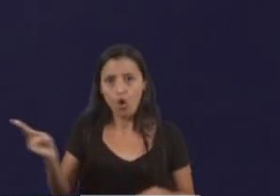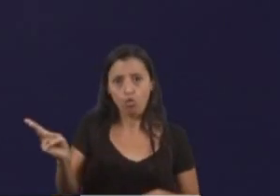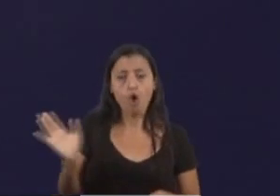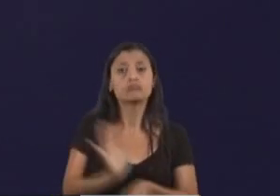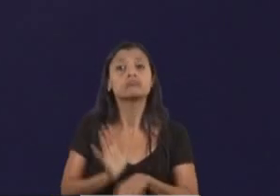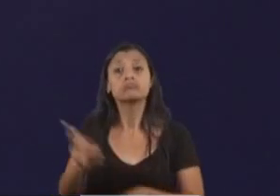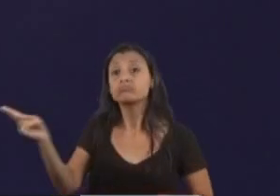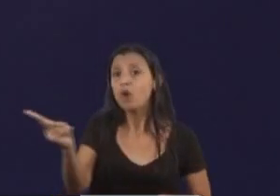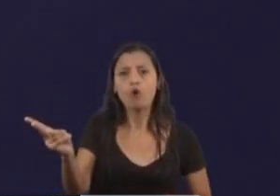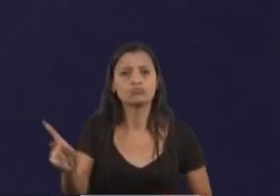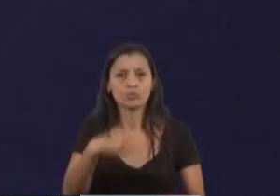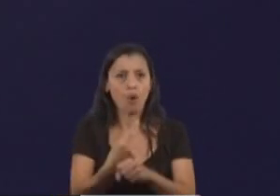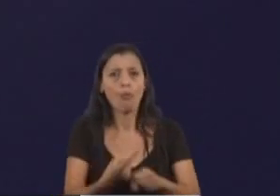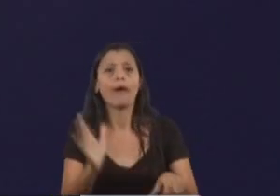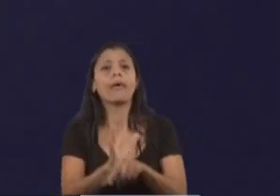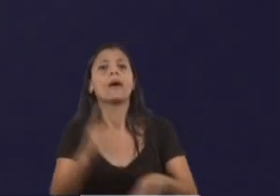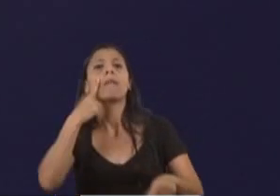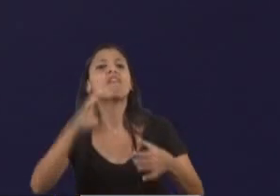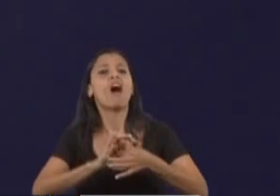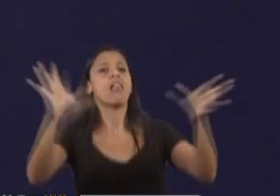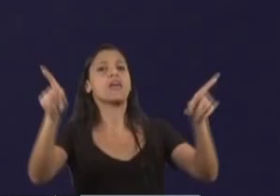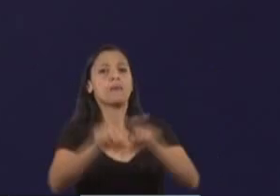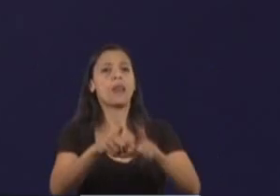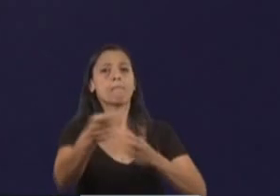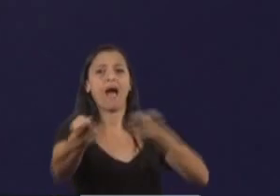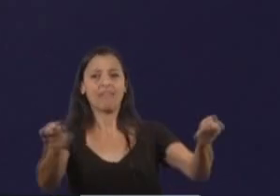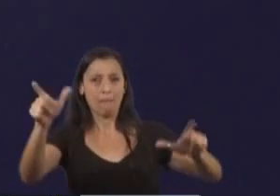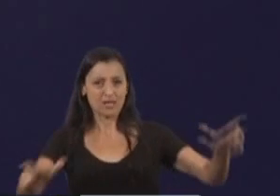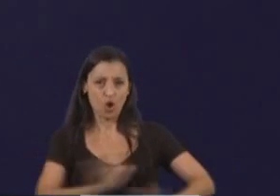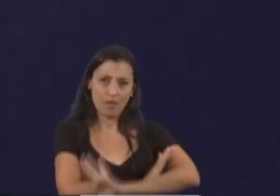efectivamente no pueden seguir conviviendo en sociedad matando gente.